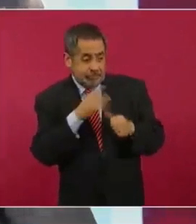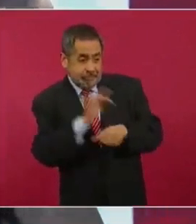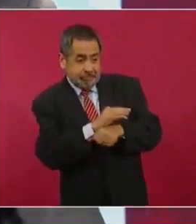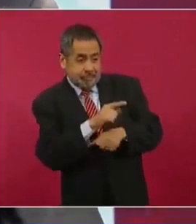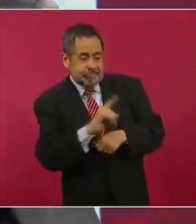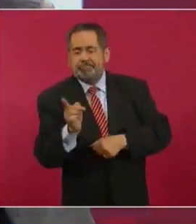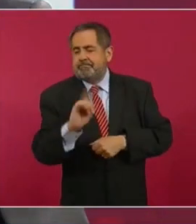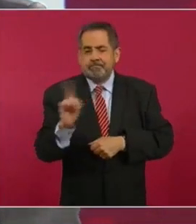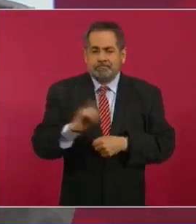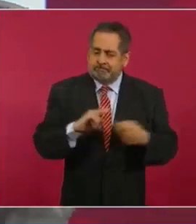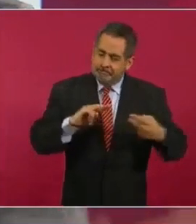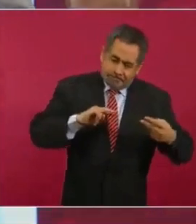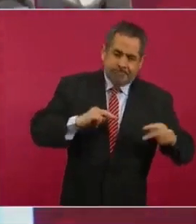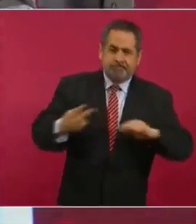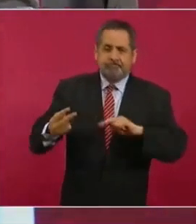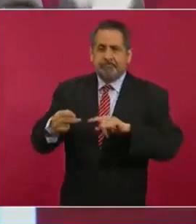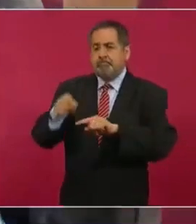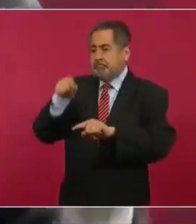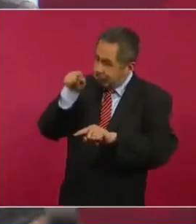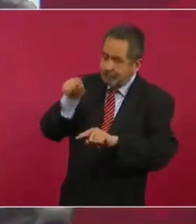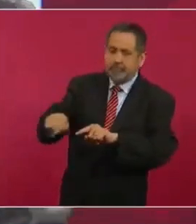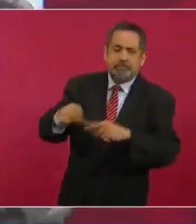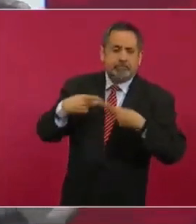Vamos a apoyar de abajo para arriba.